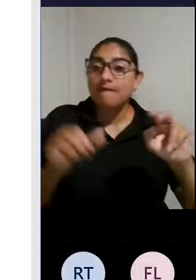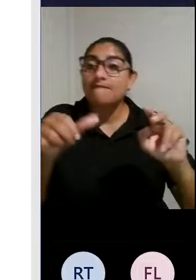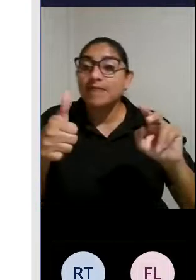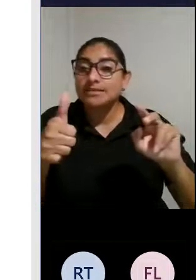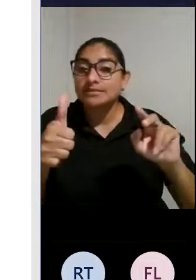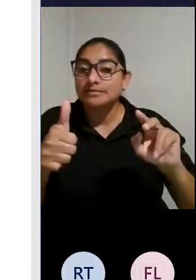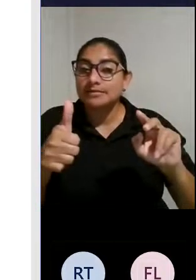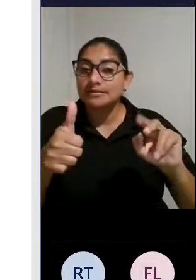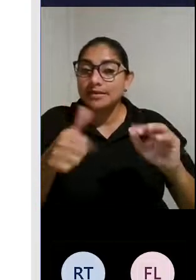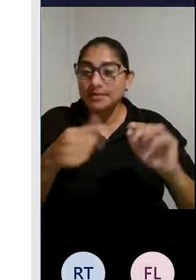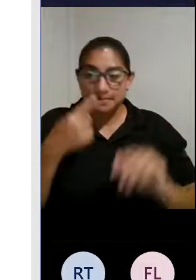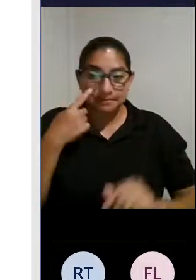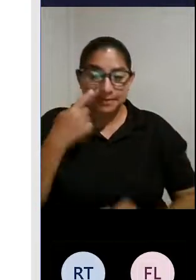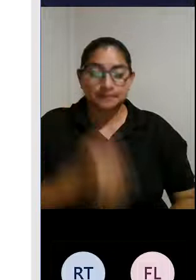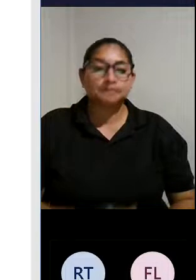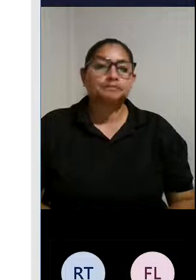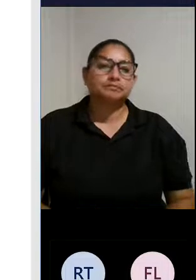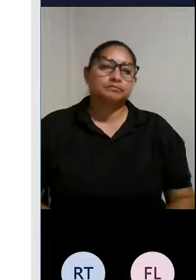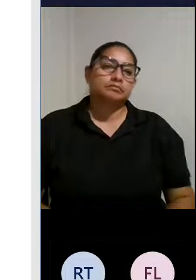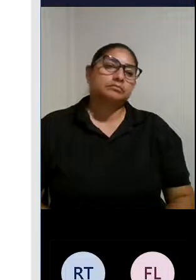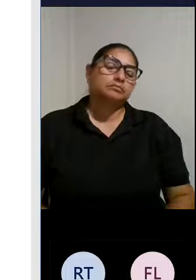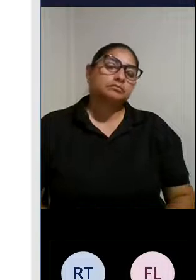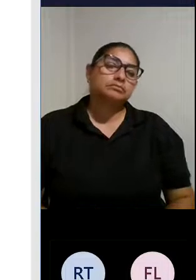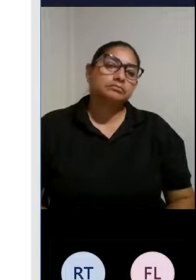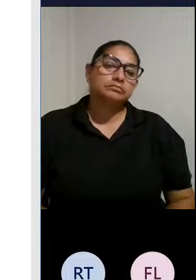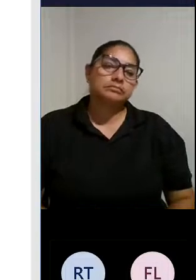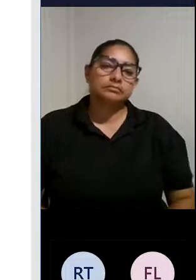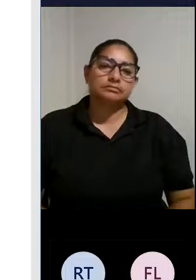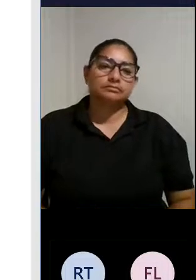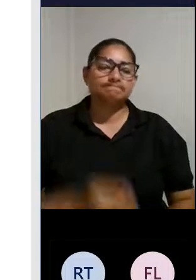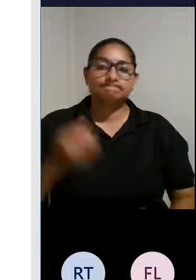Me devuelvo por acá. Es lo siguiente.